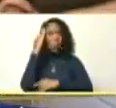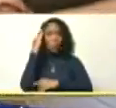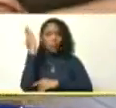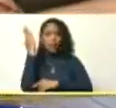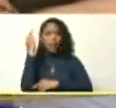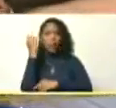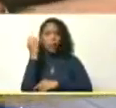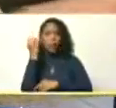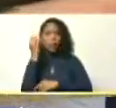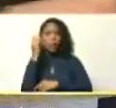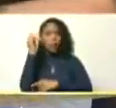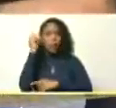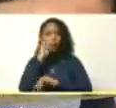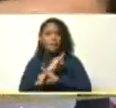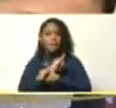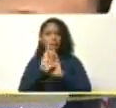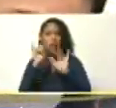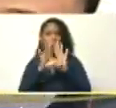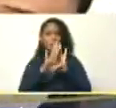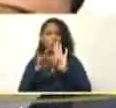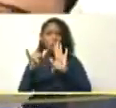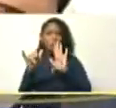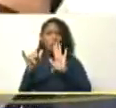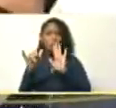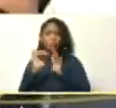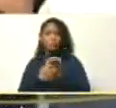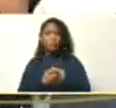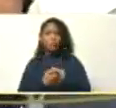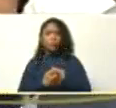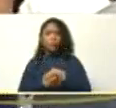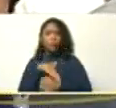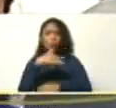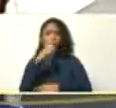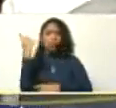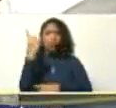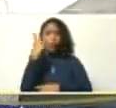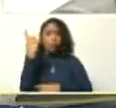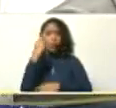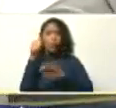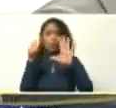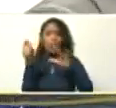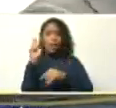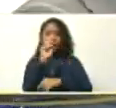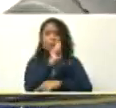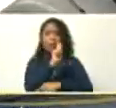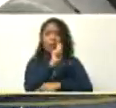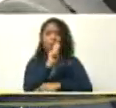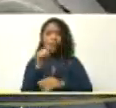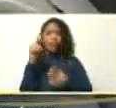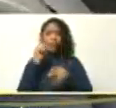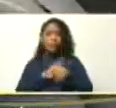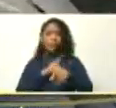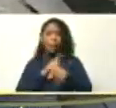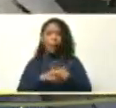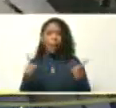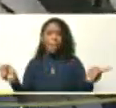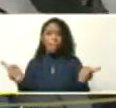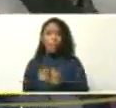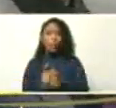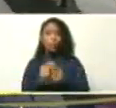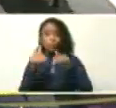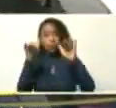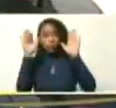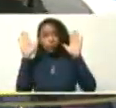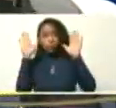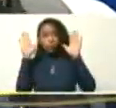días para terminar la Constitución, cuando solamente teníamos 6 meses de plazo, según el decreto